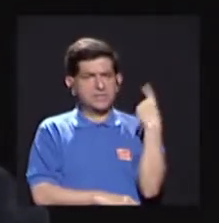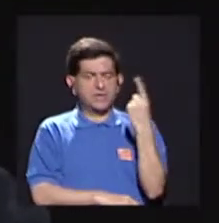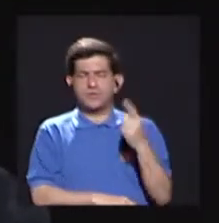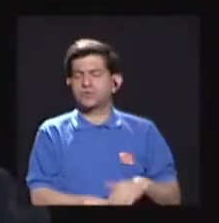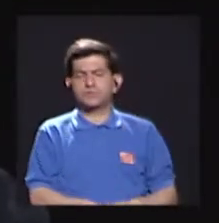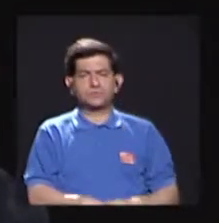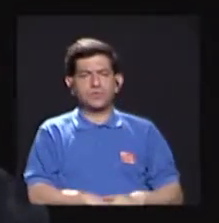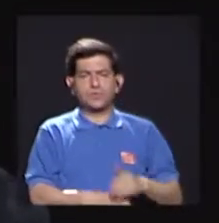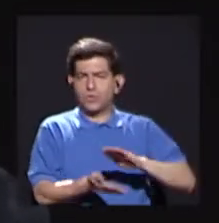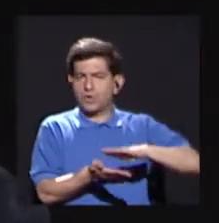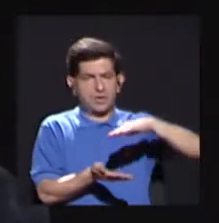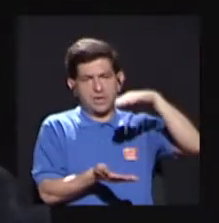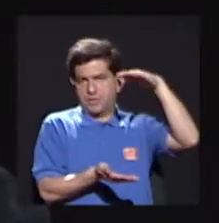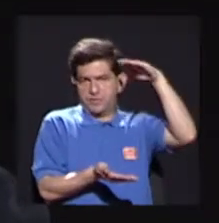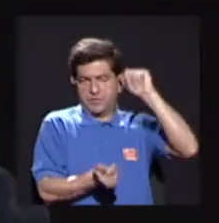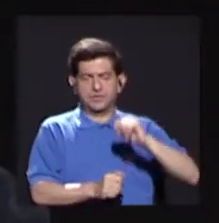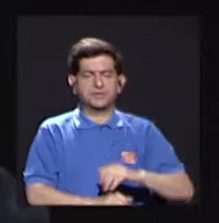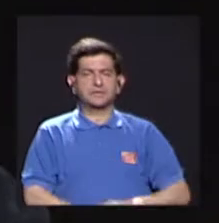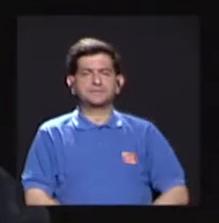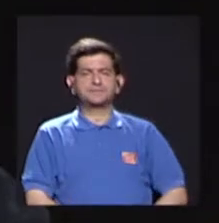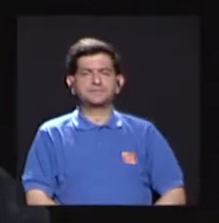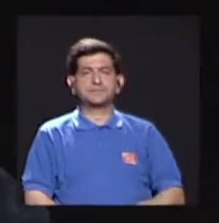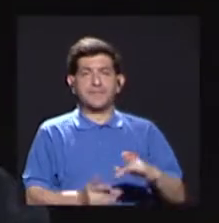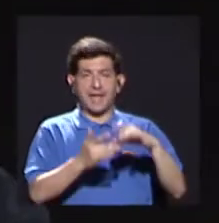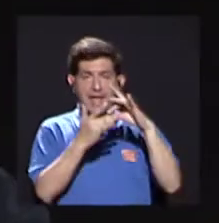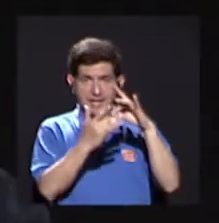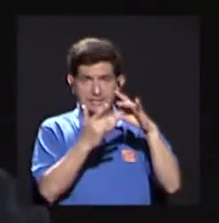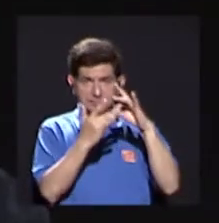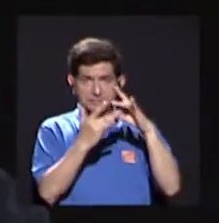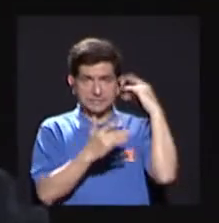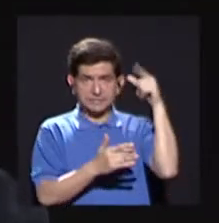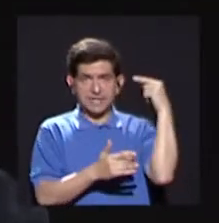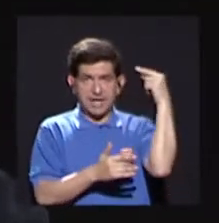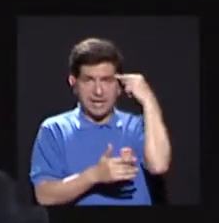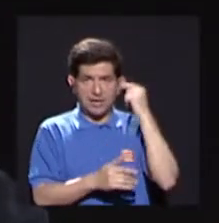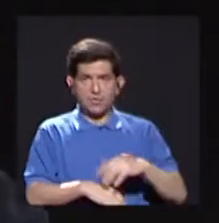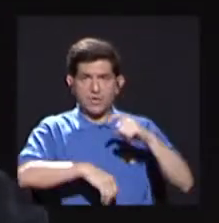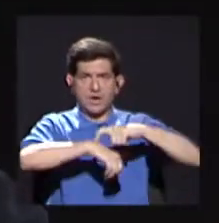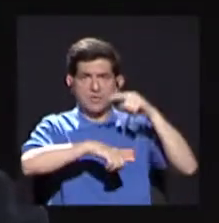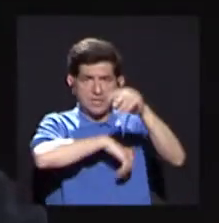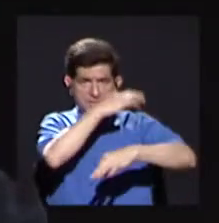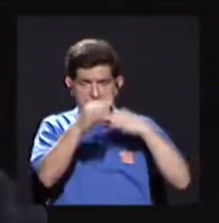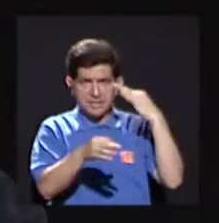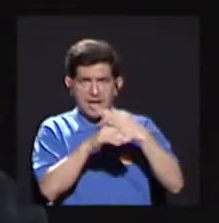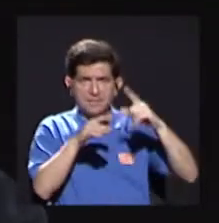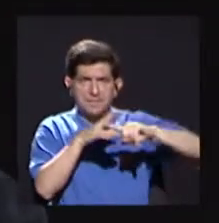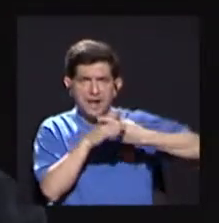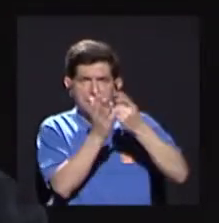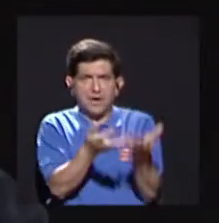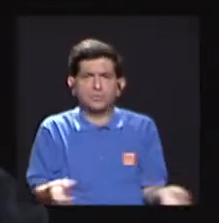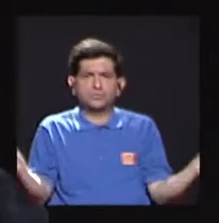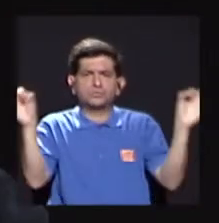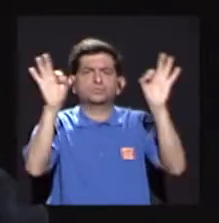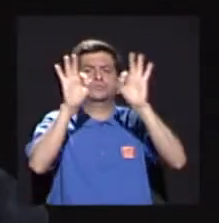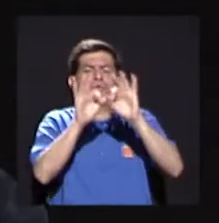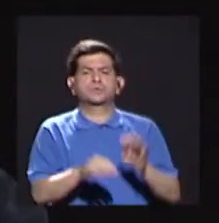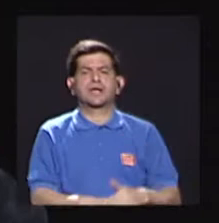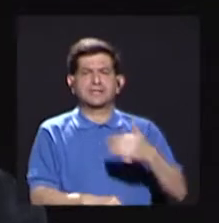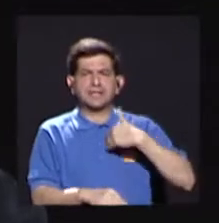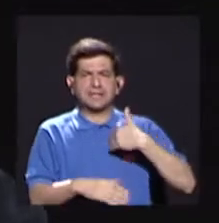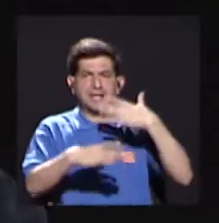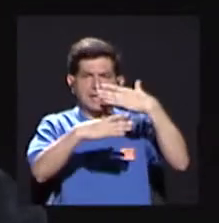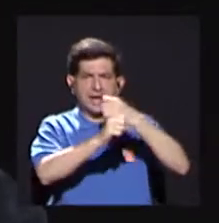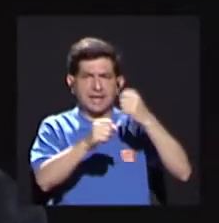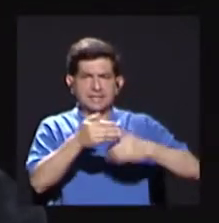crecientes y especialmente cuando el gobierno entra en una fase como ésta de ajustes tan importantes que tenían que